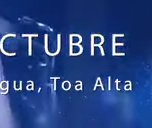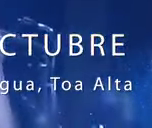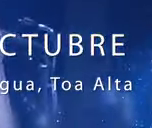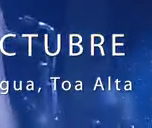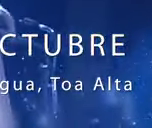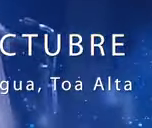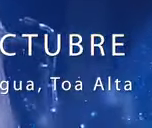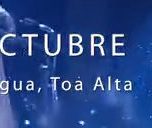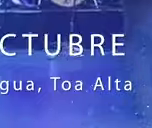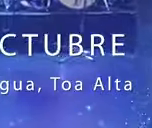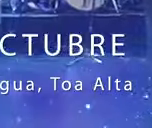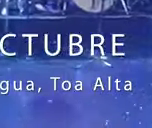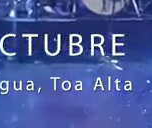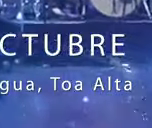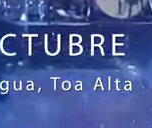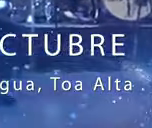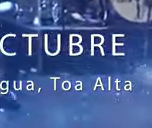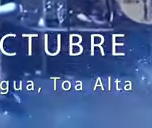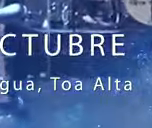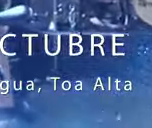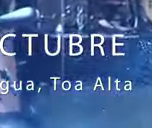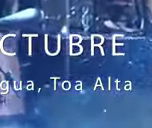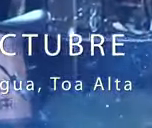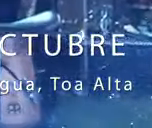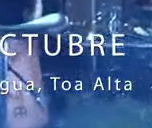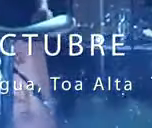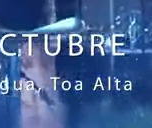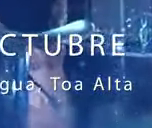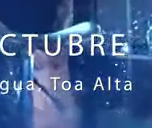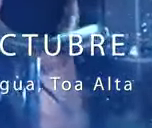Presencia del Señor recorra